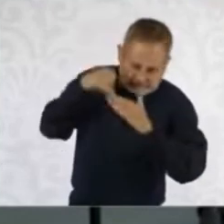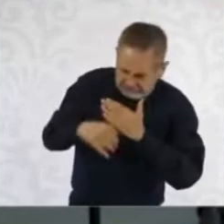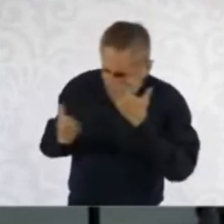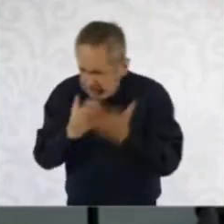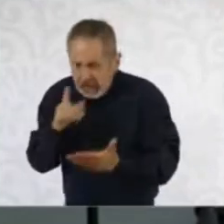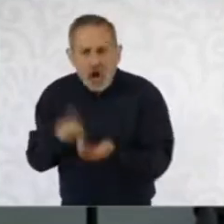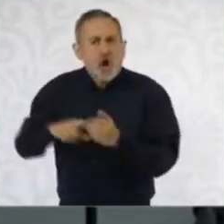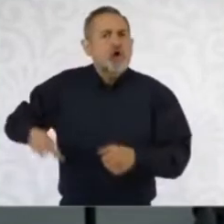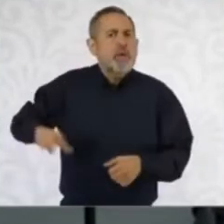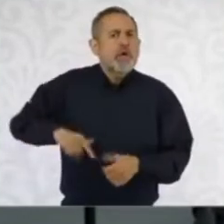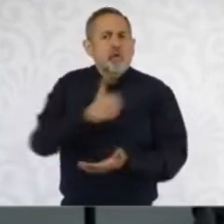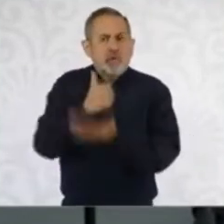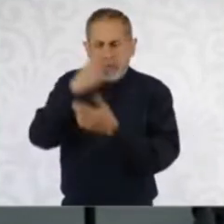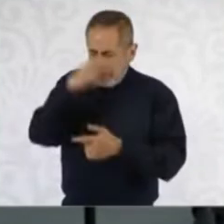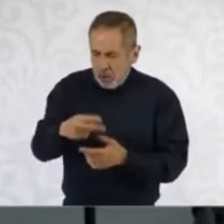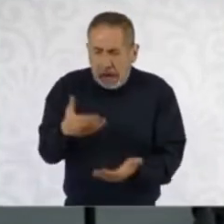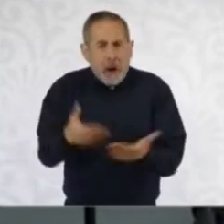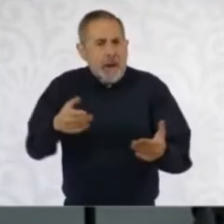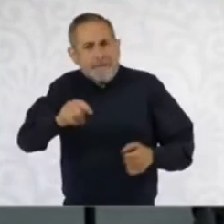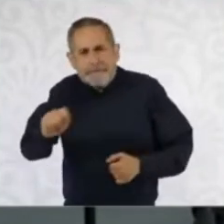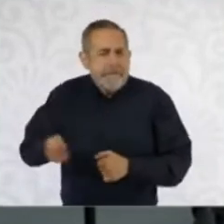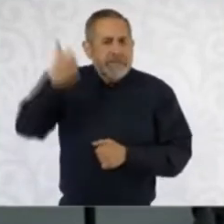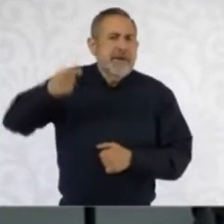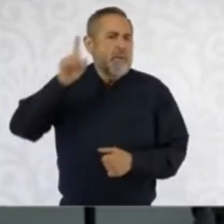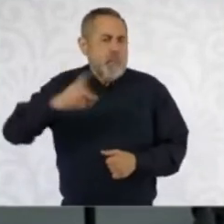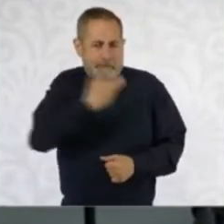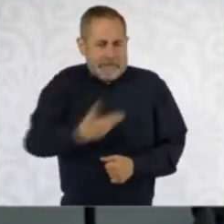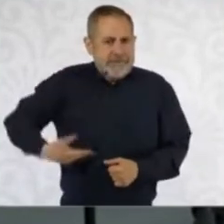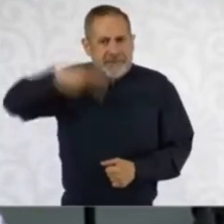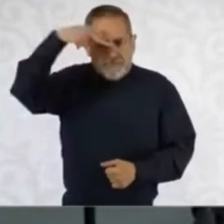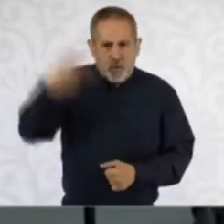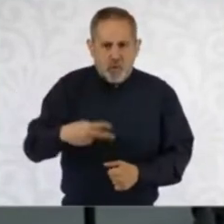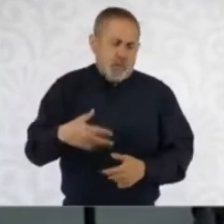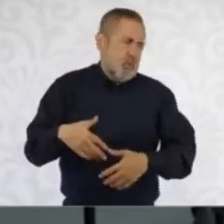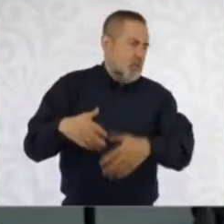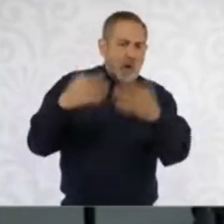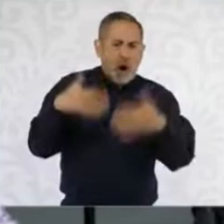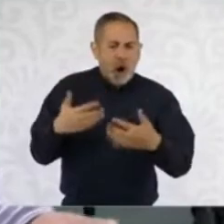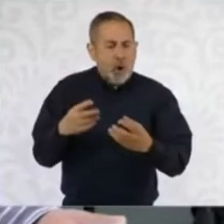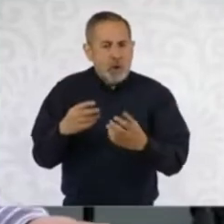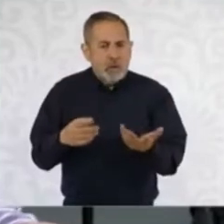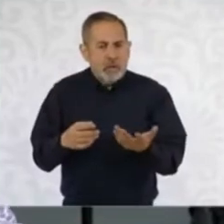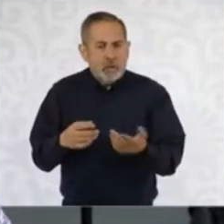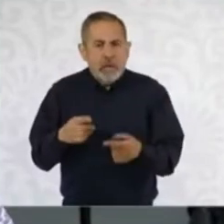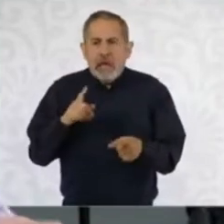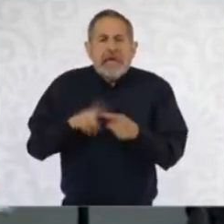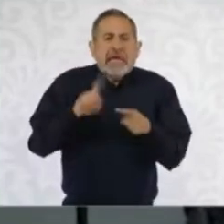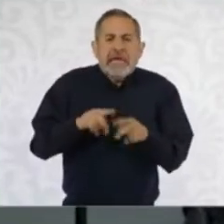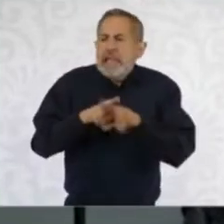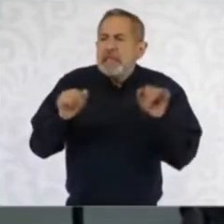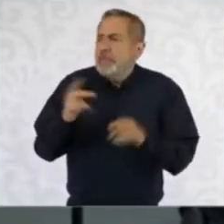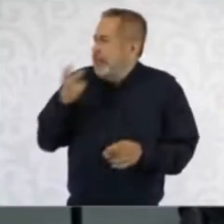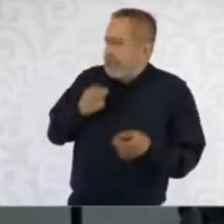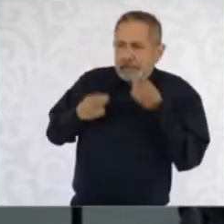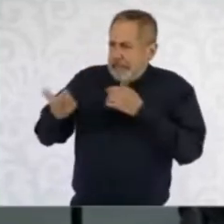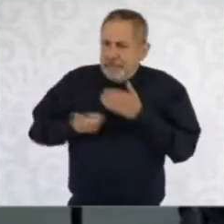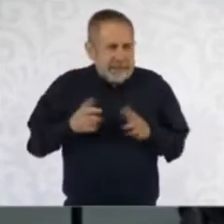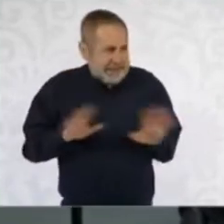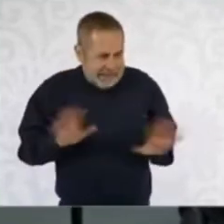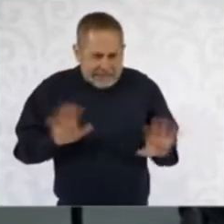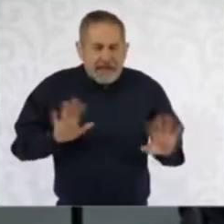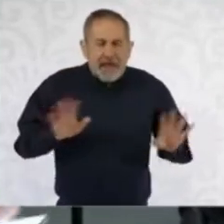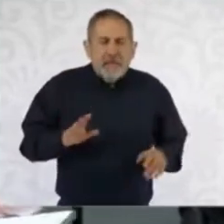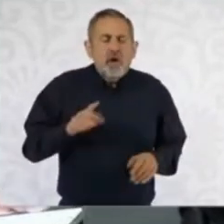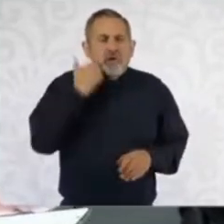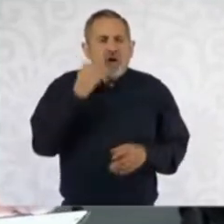como gobernante de la Ciudad de México, pero ahora como la primera presidenta de México. Digo, y bueno, ahí también voy a dejar en claro, aquí nadie me está pagando la pregunta, pero es un tema